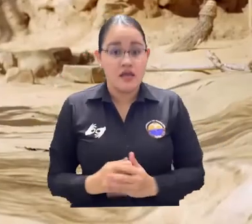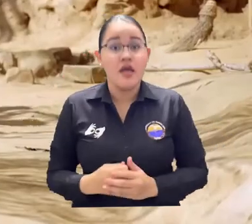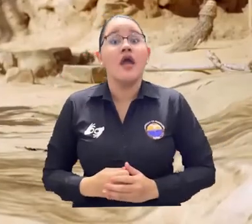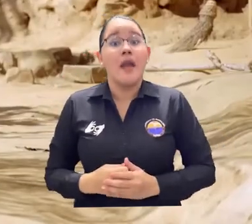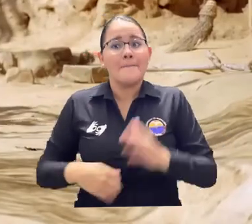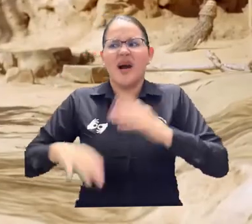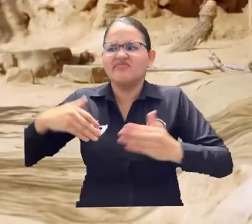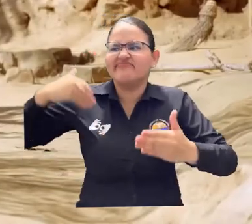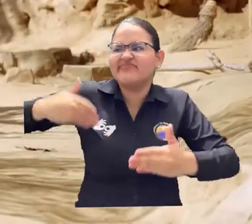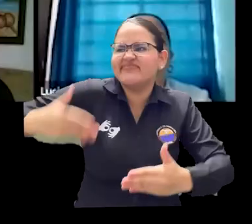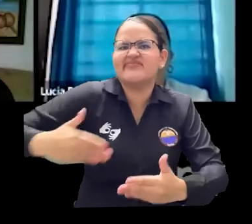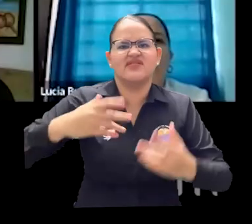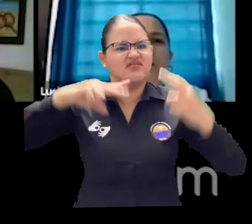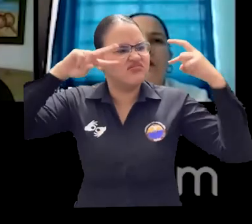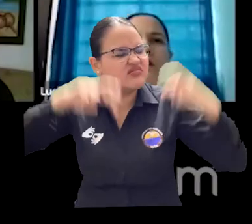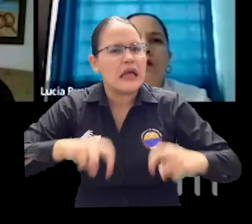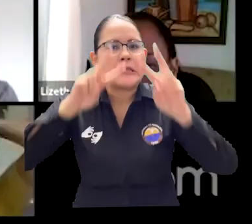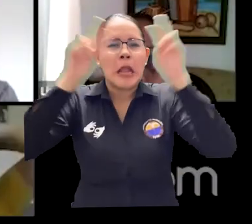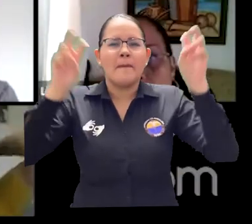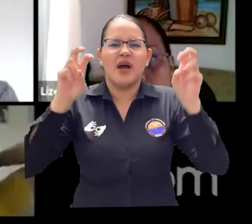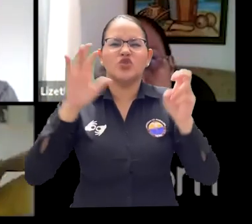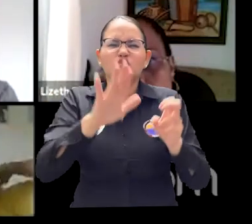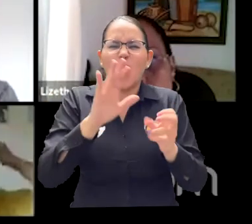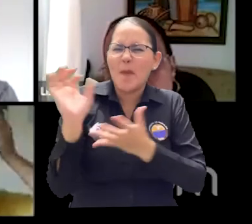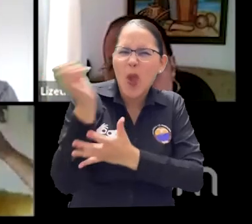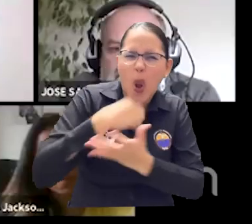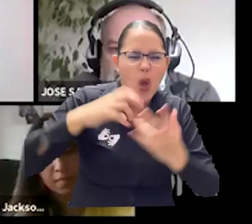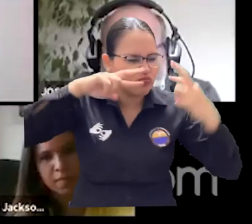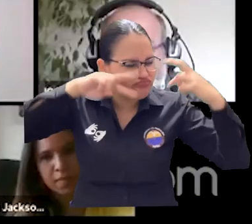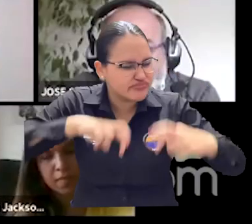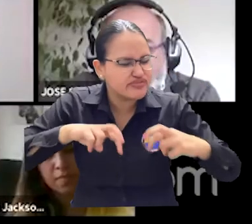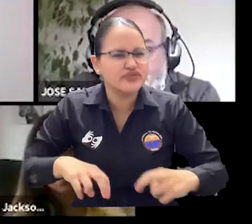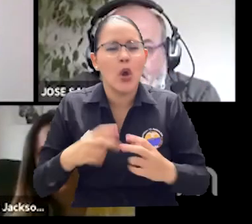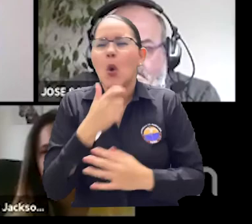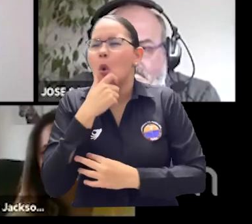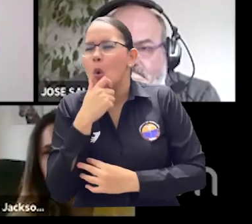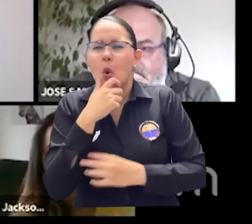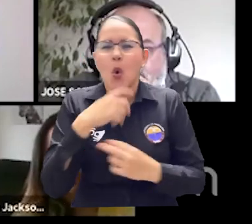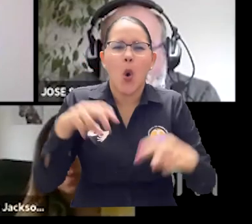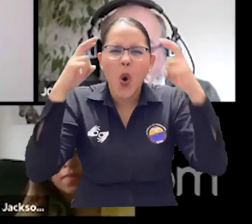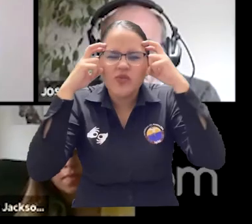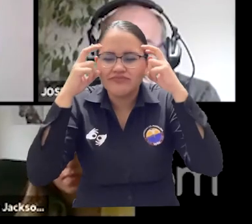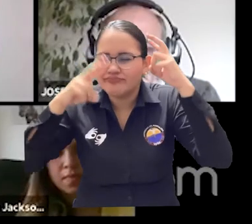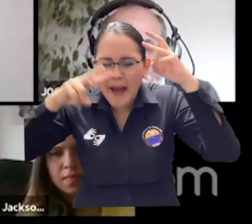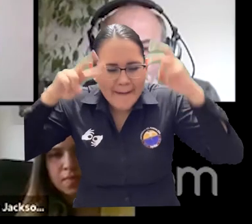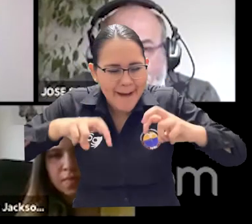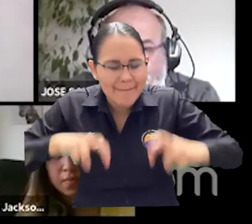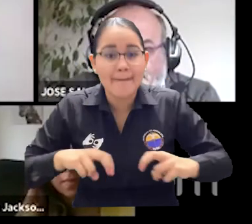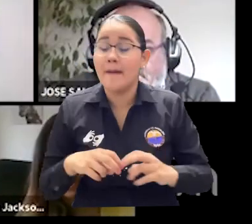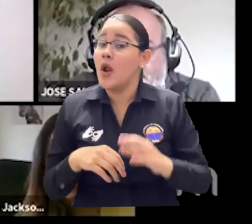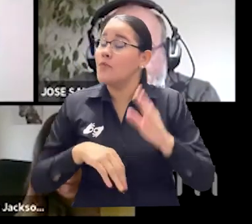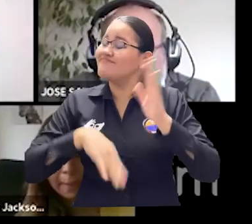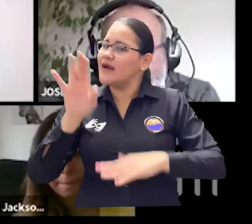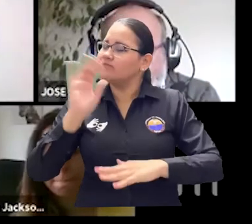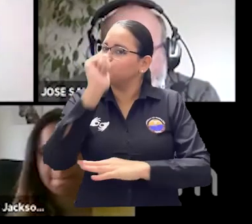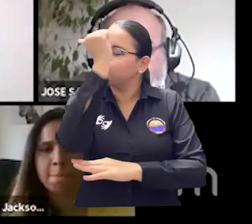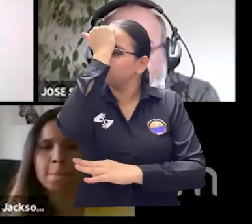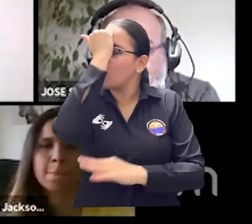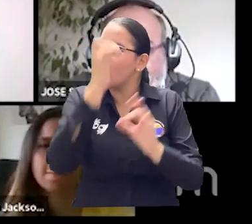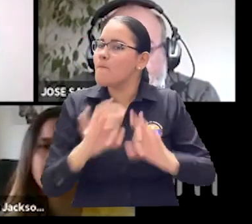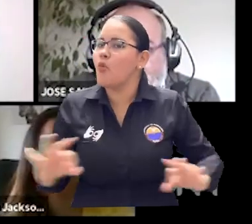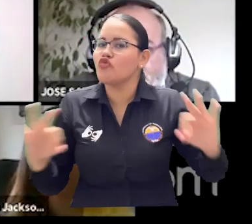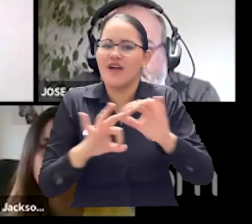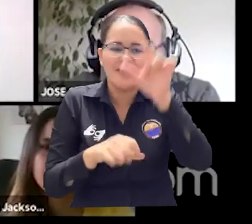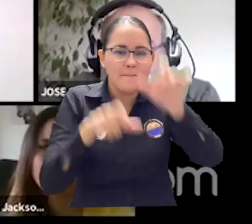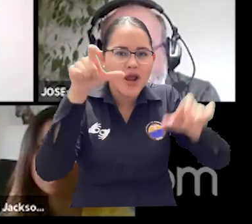indagando sobre ideologías de investigación en diferentes campos del conocimiento, pero principalmente asumir un compromiso